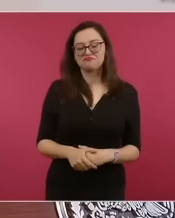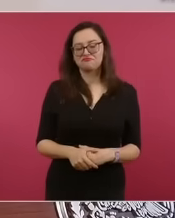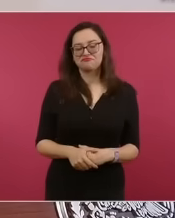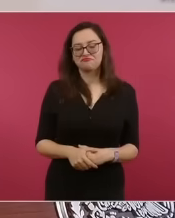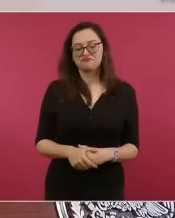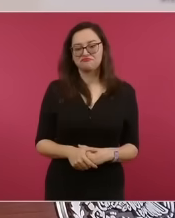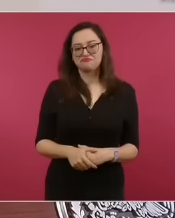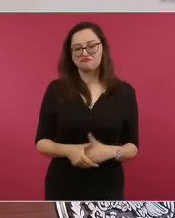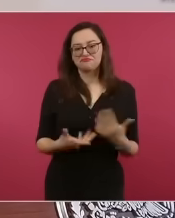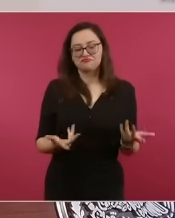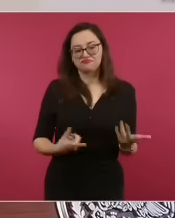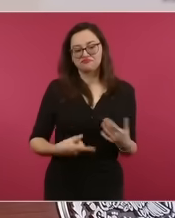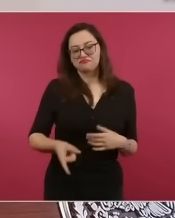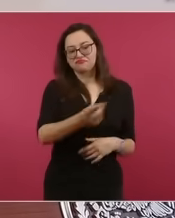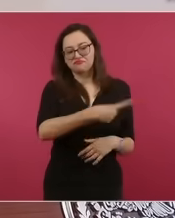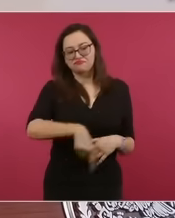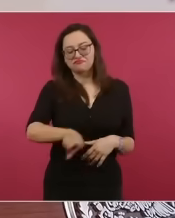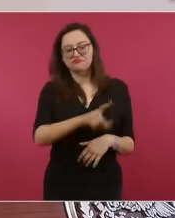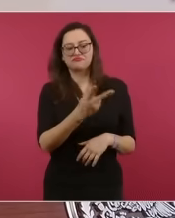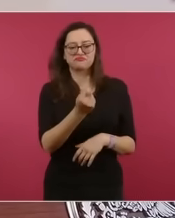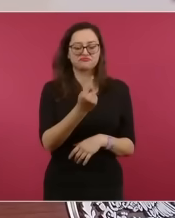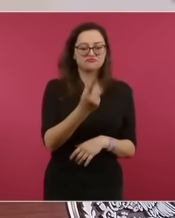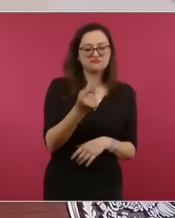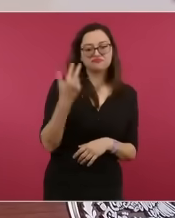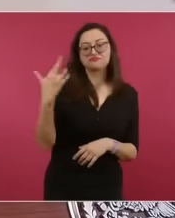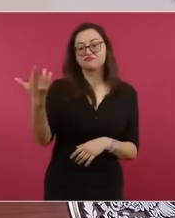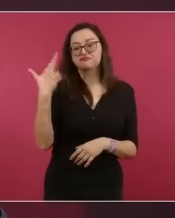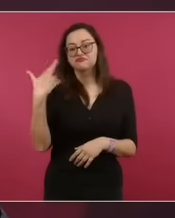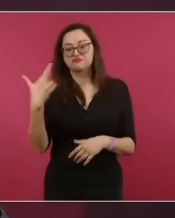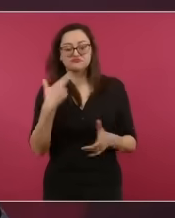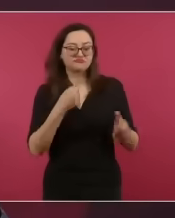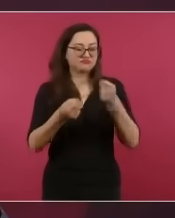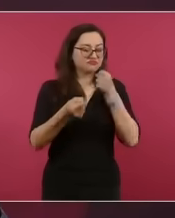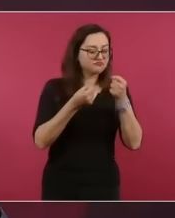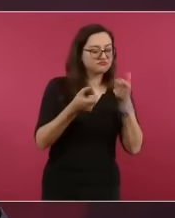de manipulación, que no de información.